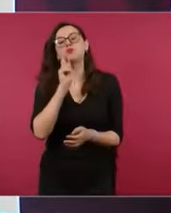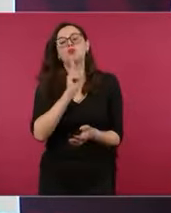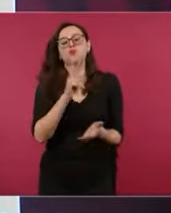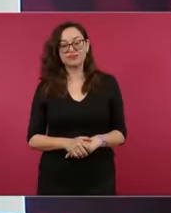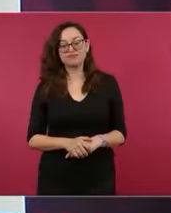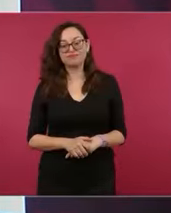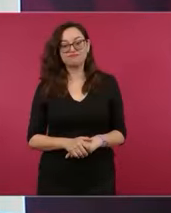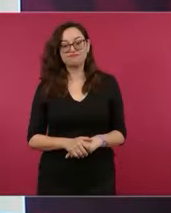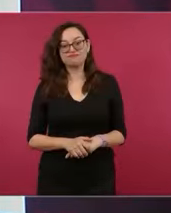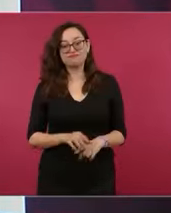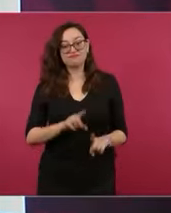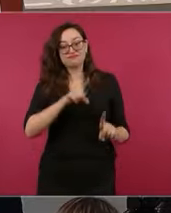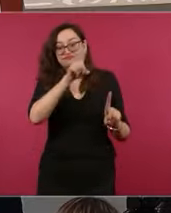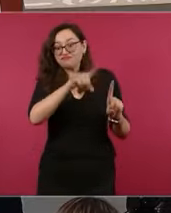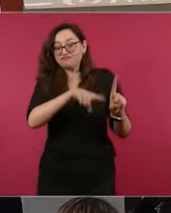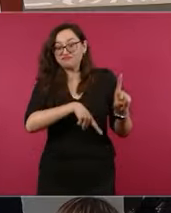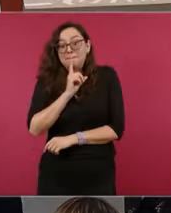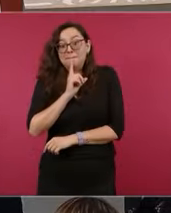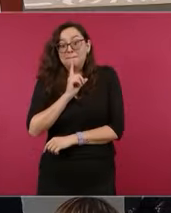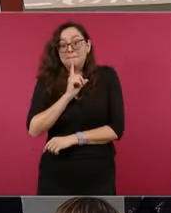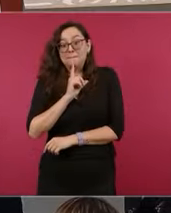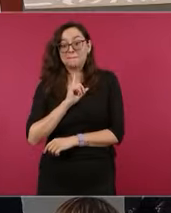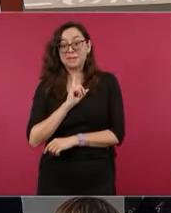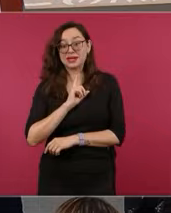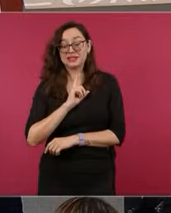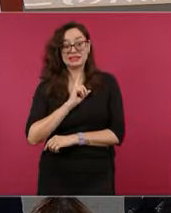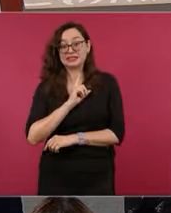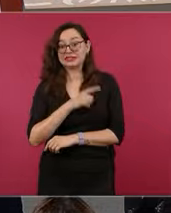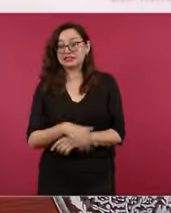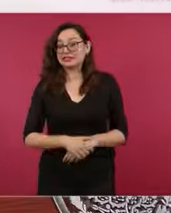una mentirosa, pero